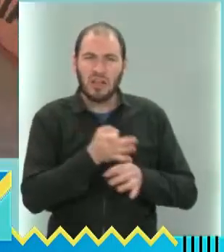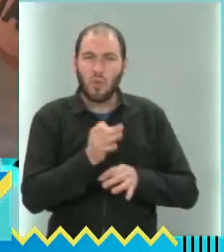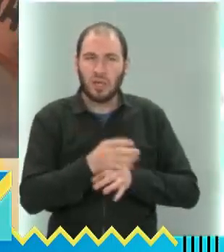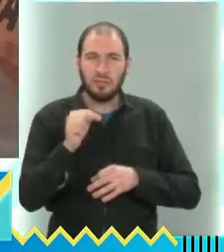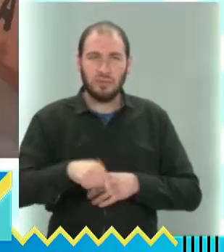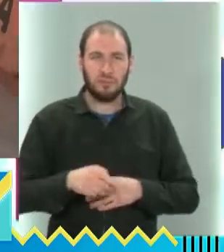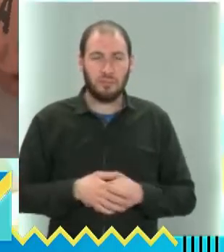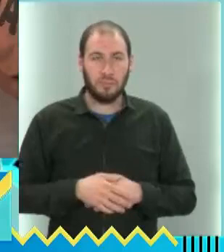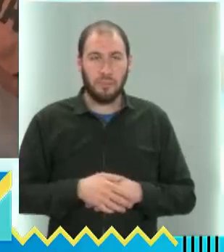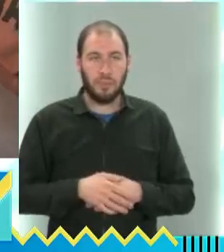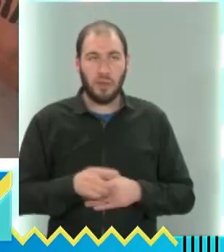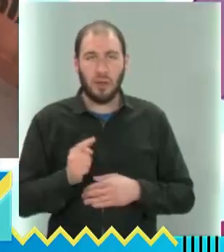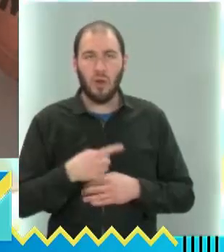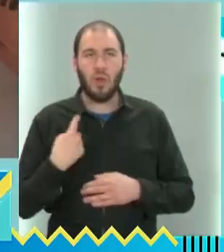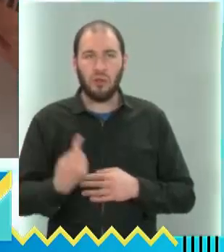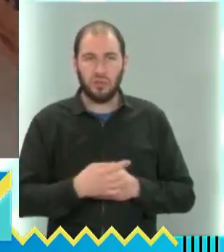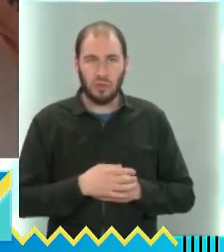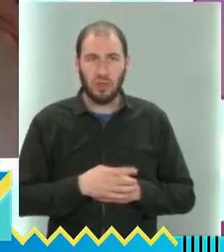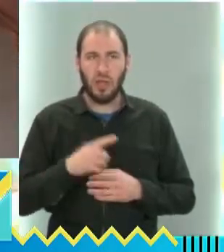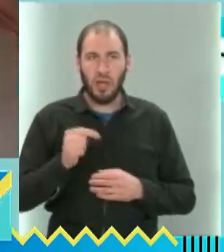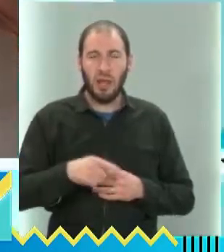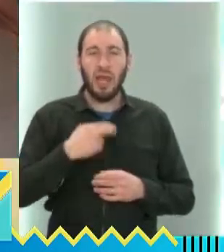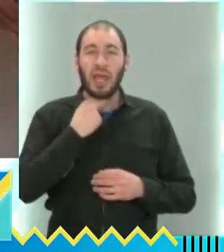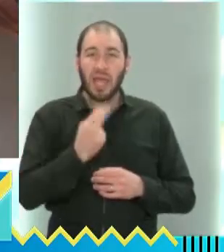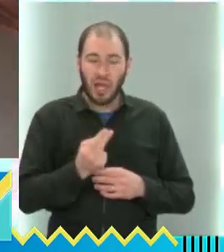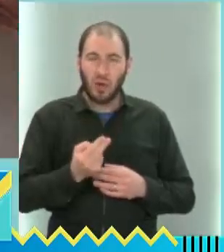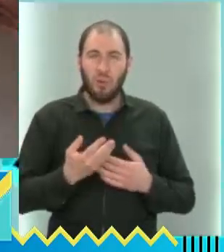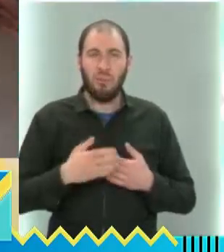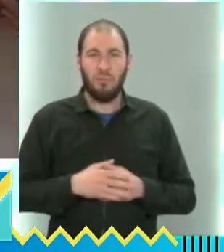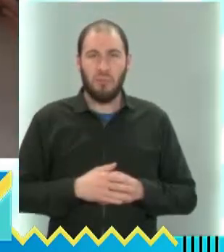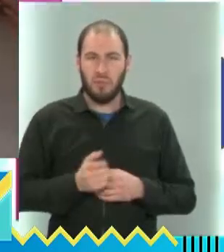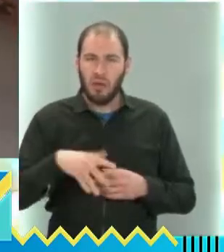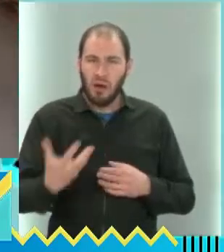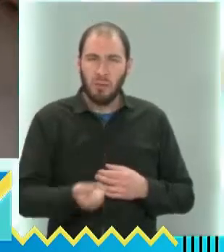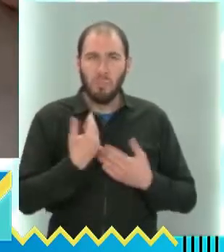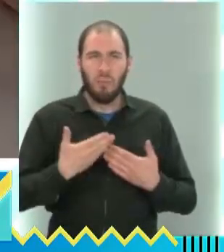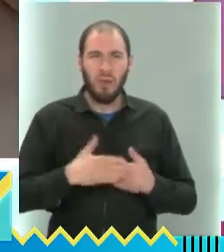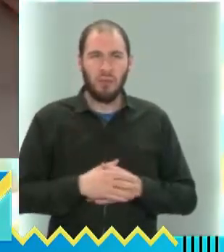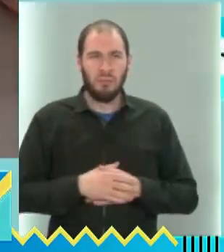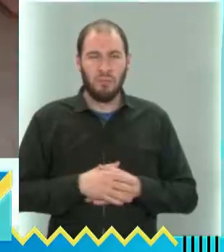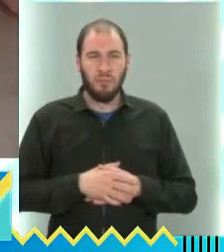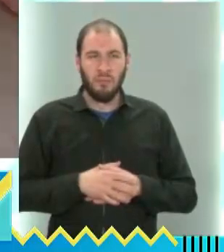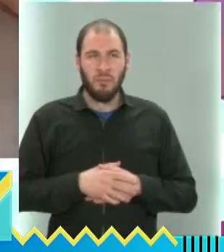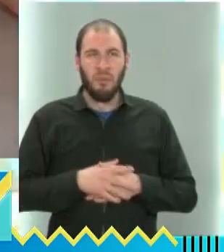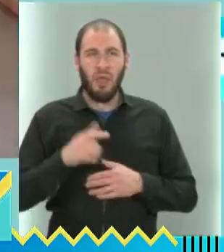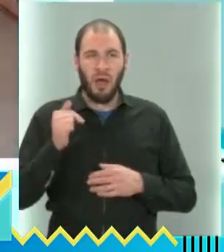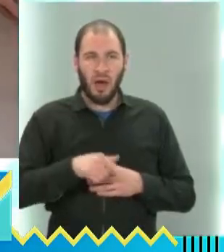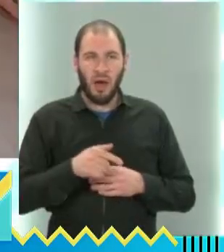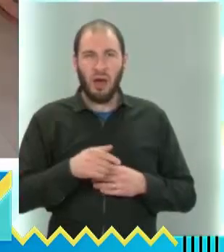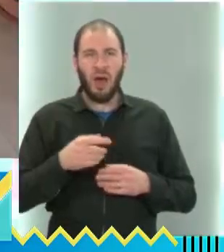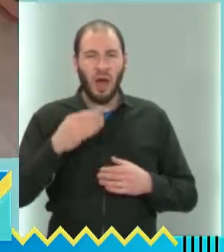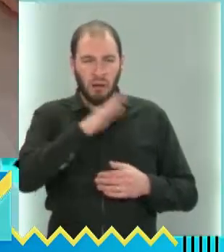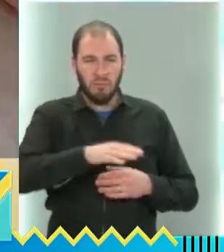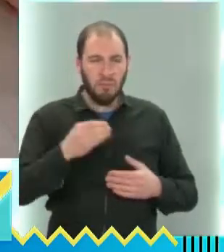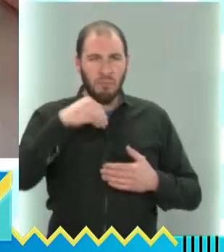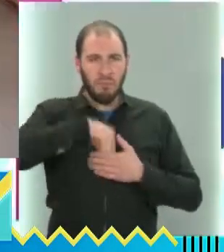educación. Eso es lo que nosotros intentamos de que nuestros hijos puedan llegar a rescatar. Evidentemente esto ha calado en los chicos.